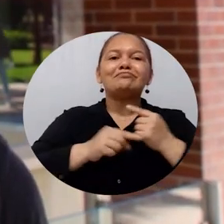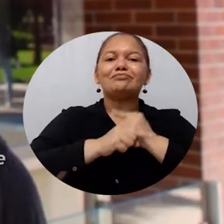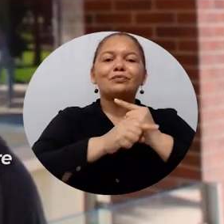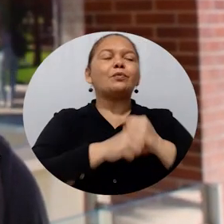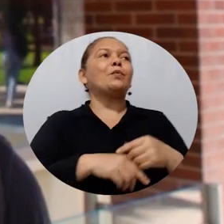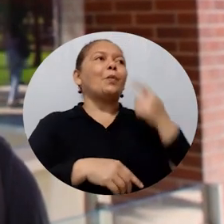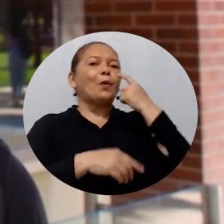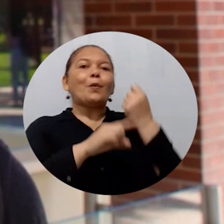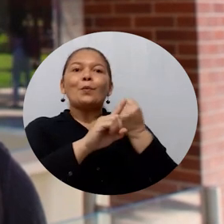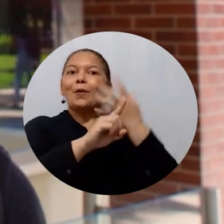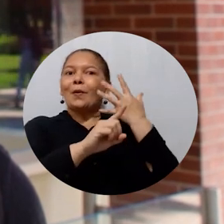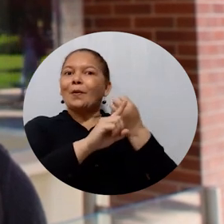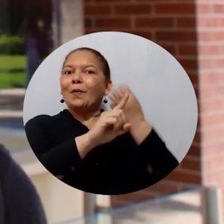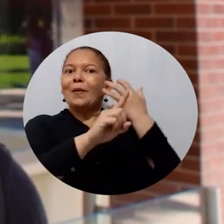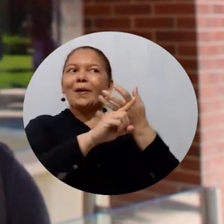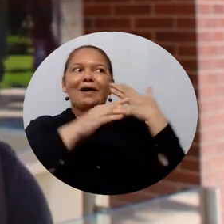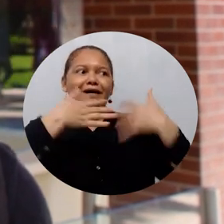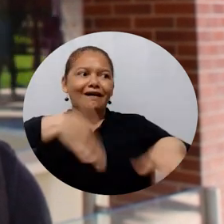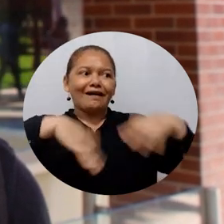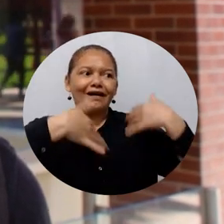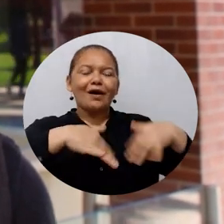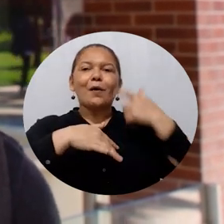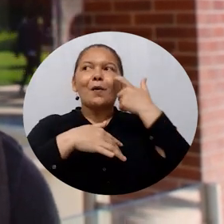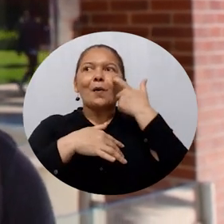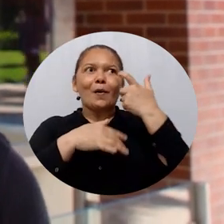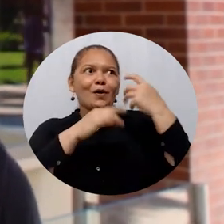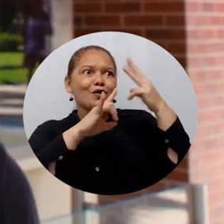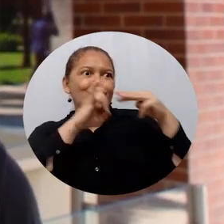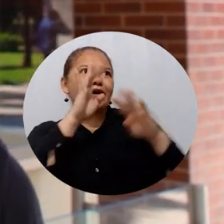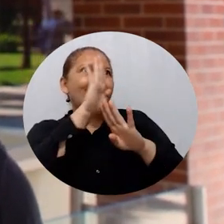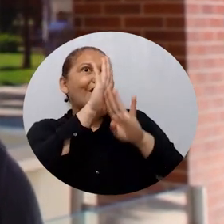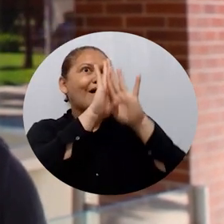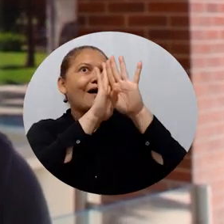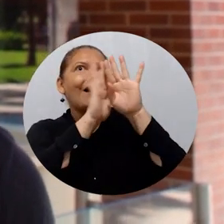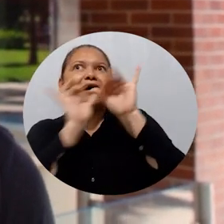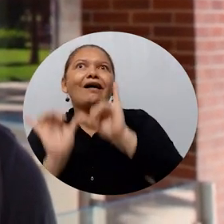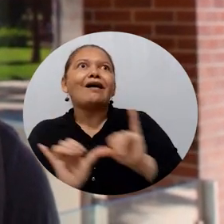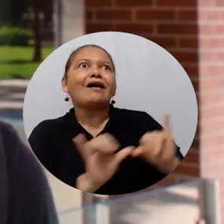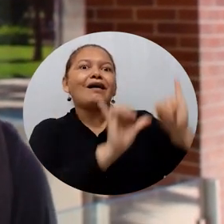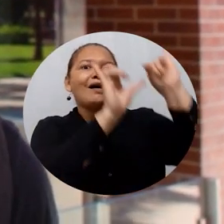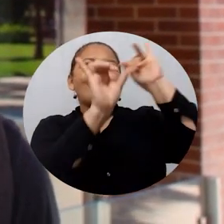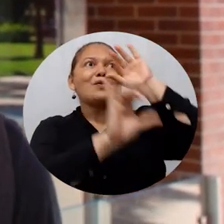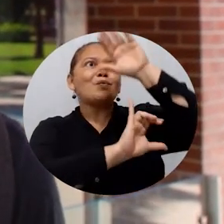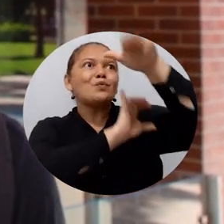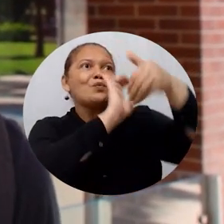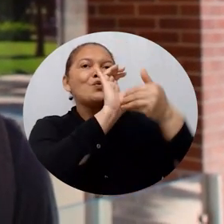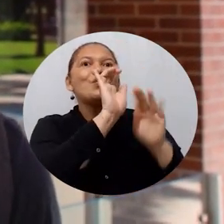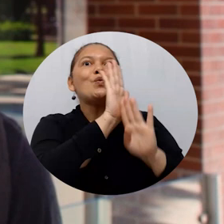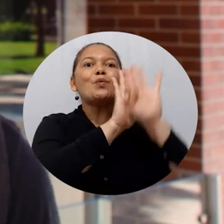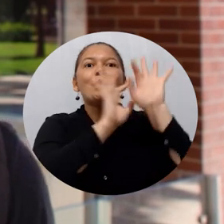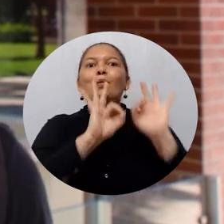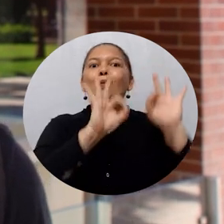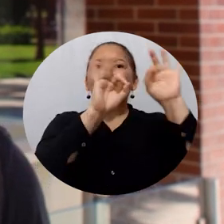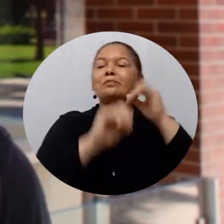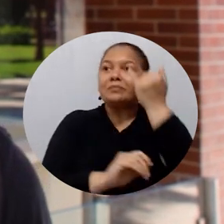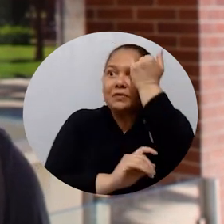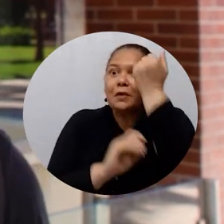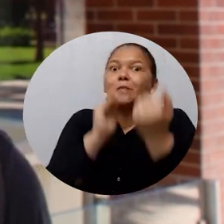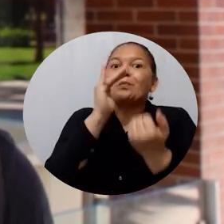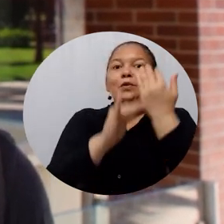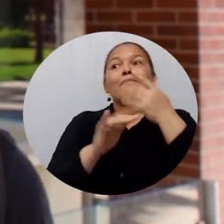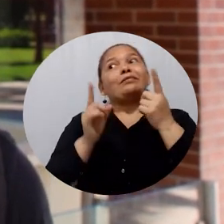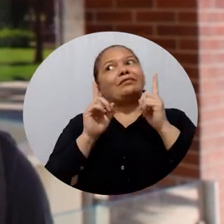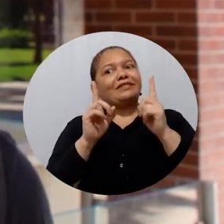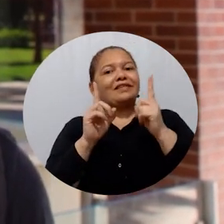parece un muy innovador ya que esto nos asemeja a universidades de primer mundo la verdad me gusta la idea además de